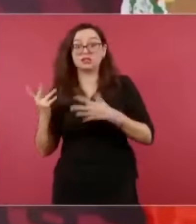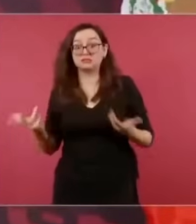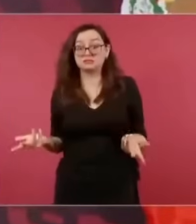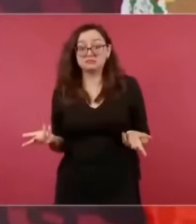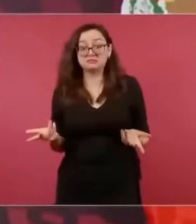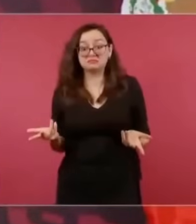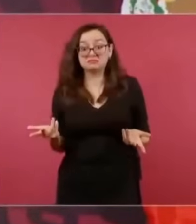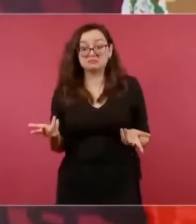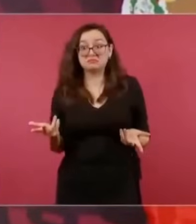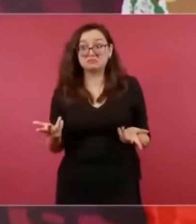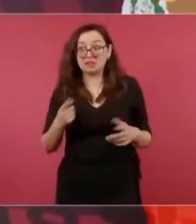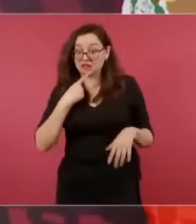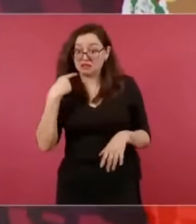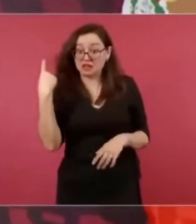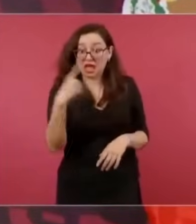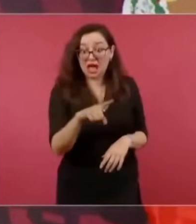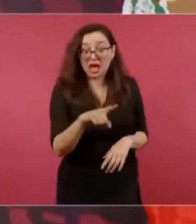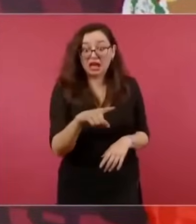Nada.